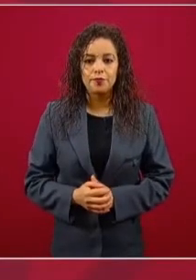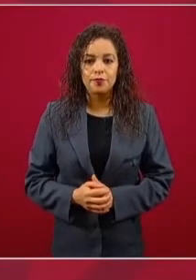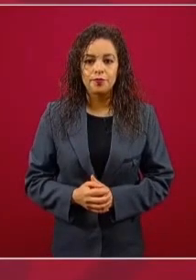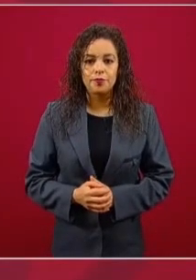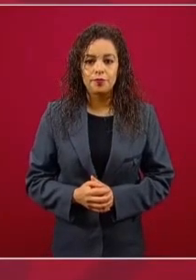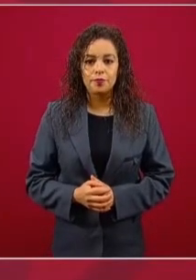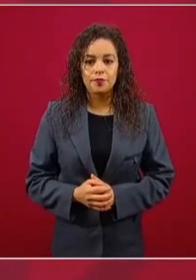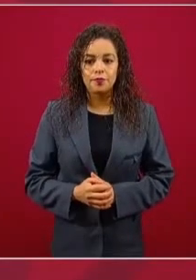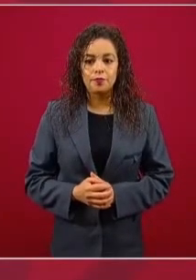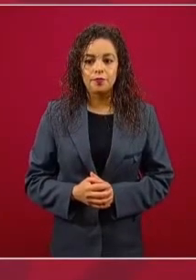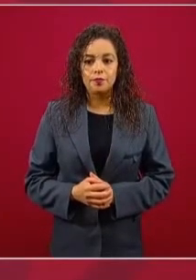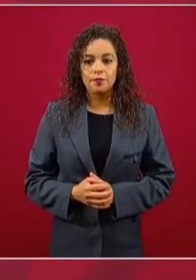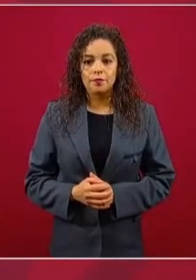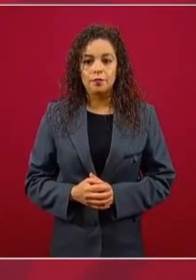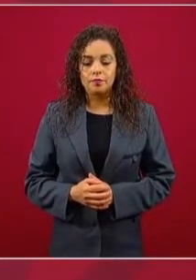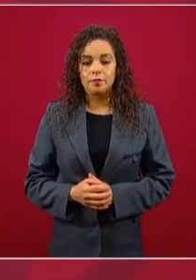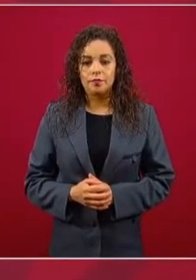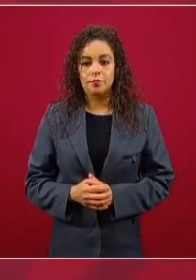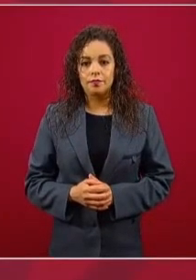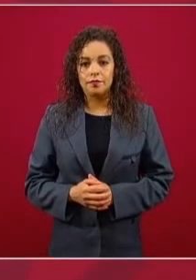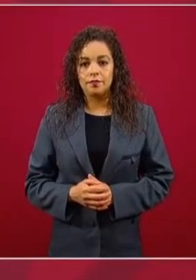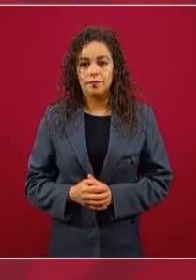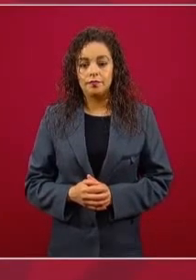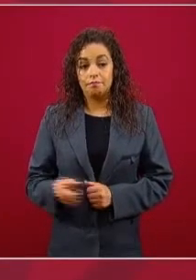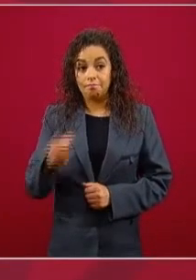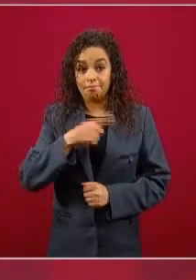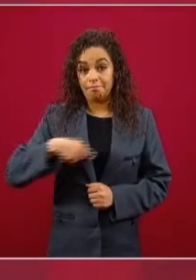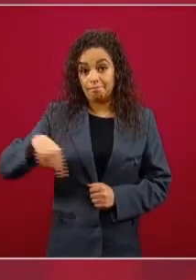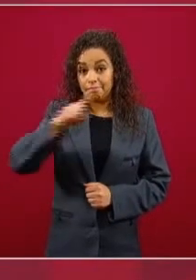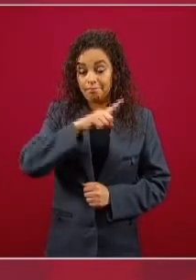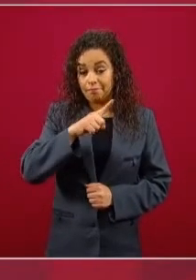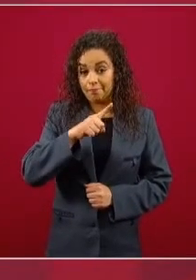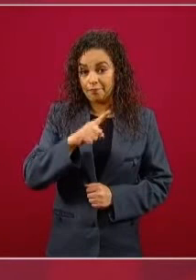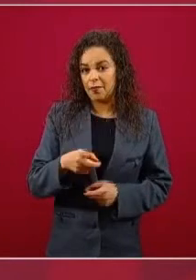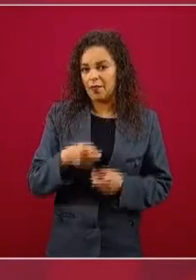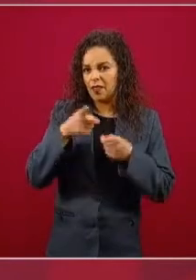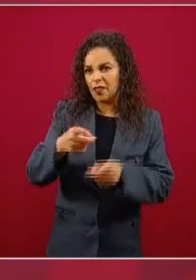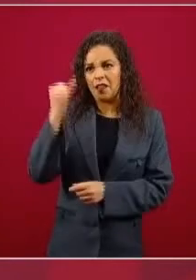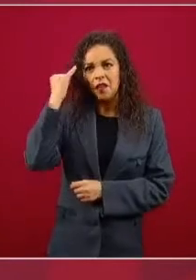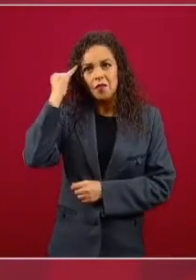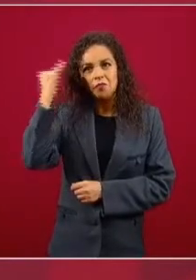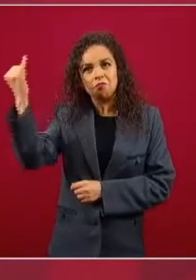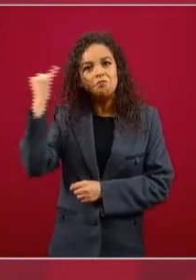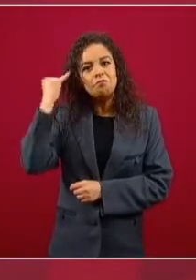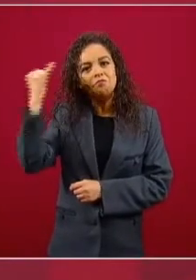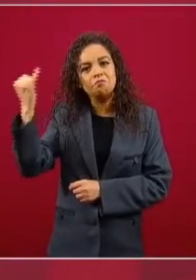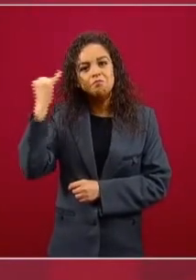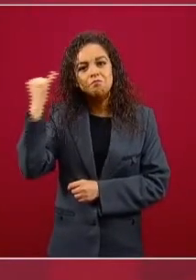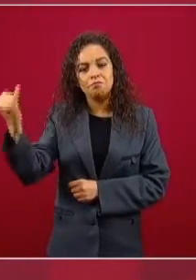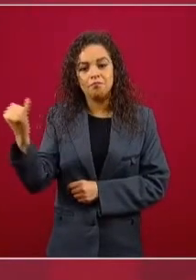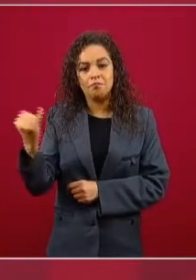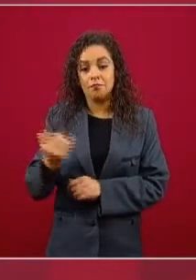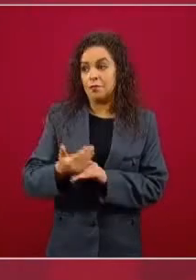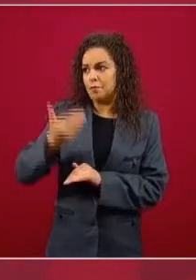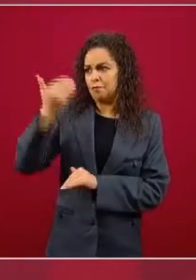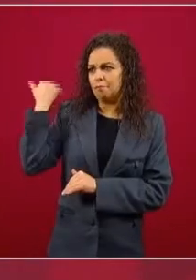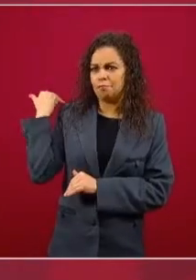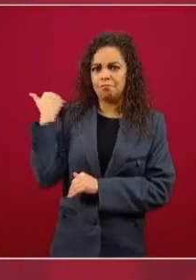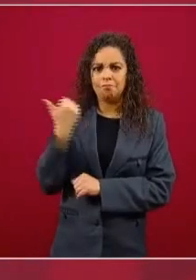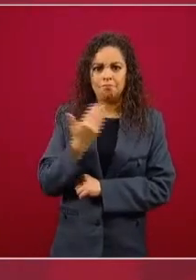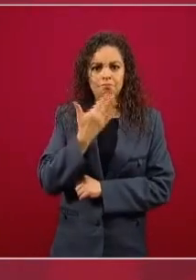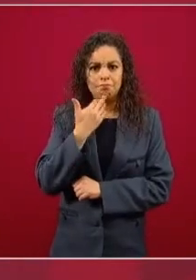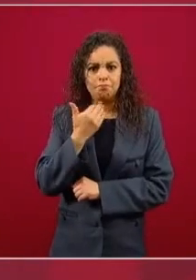esos que dan ideas ahora, a lo mejor antes no decían nada cuando las